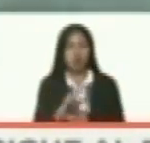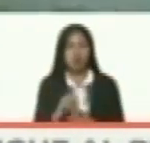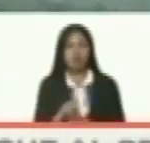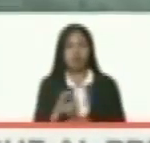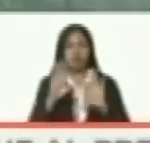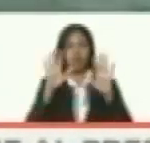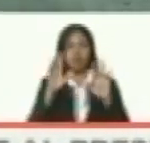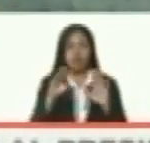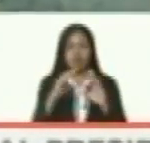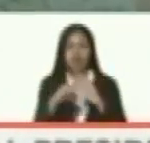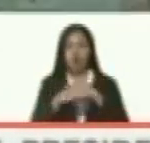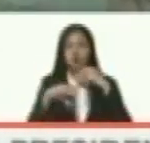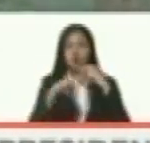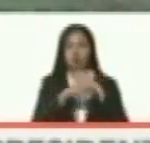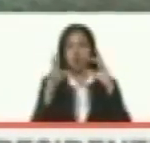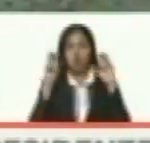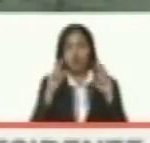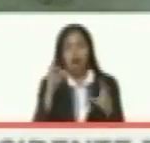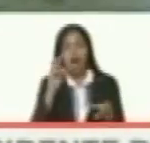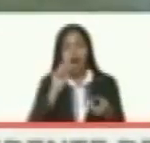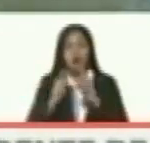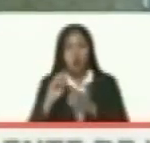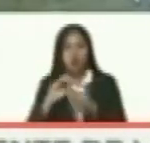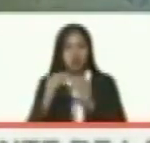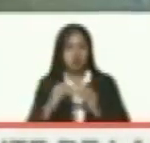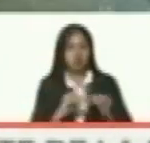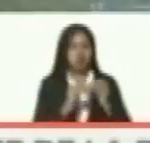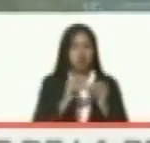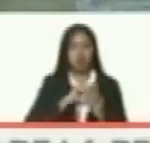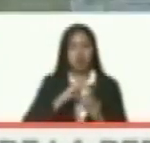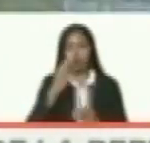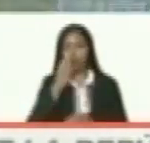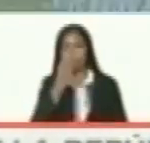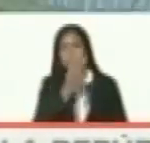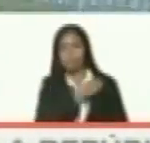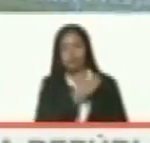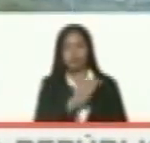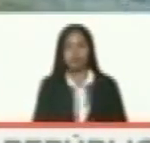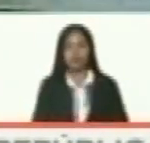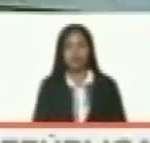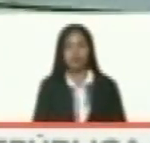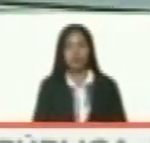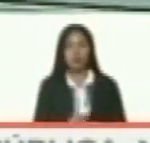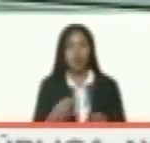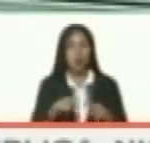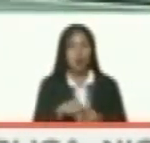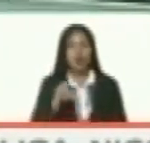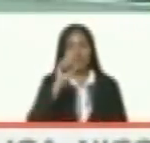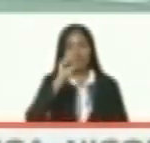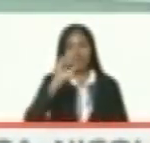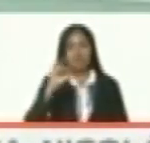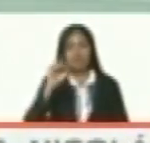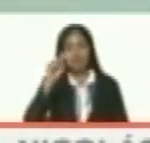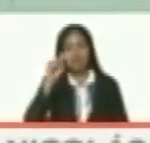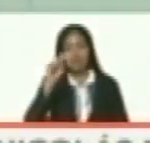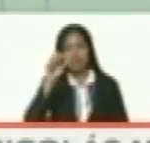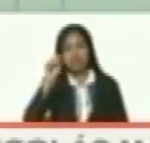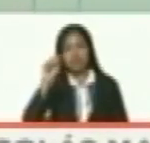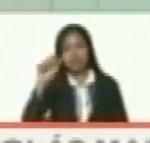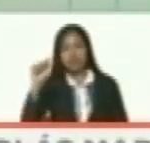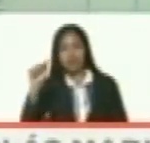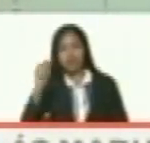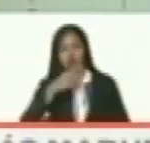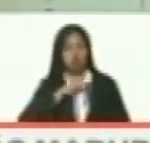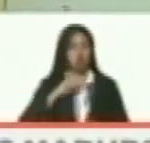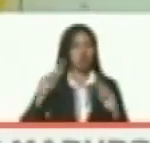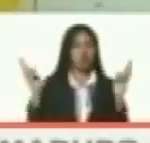10 unidades nuevas, más una que han sido recuperadas por nuestro general Carneiro a través de ZIGZA. Nosotros estamos venciendo y el